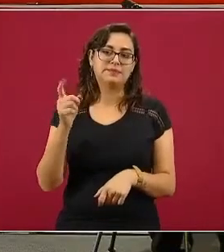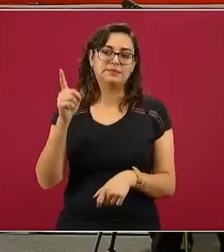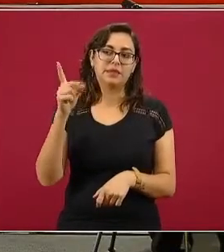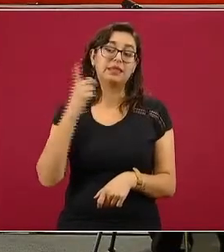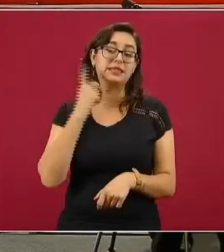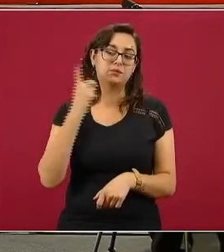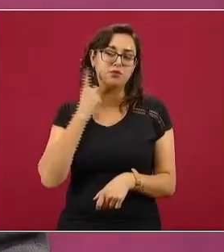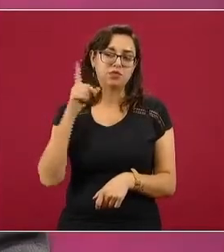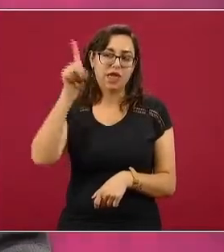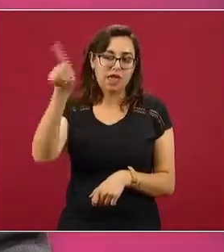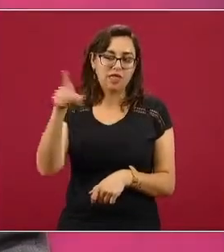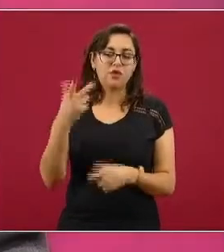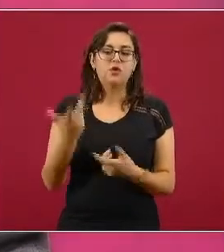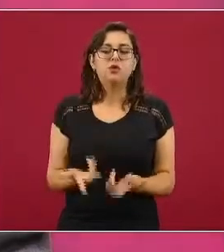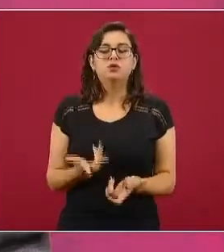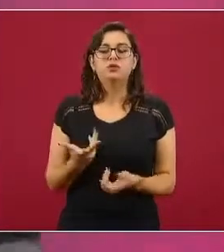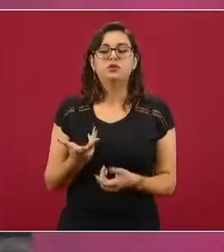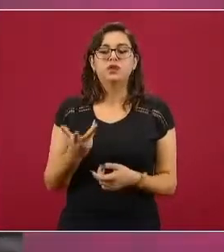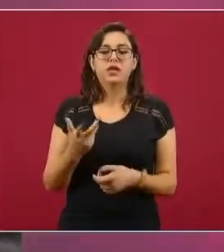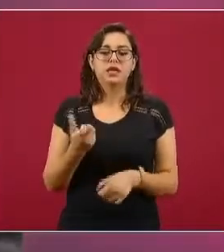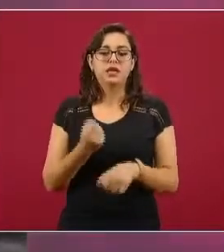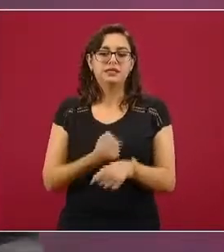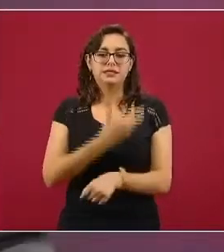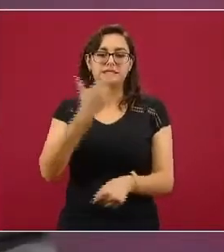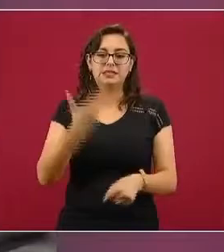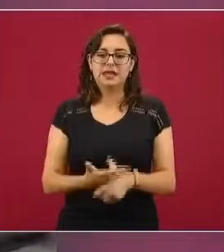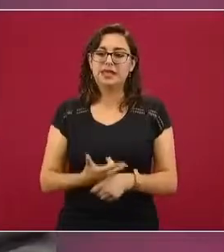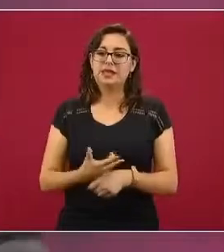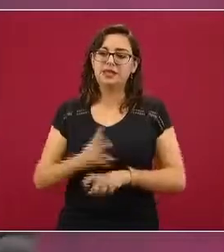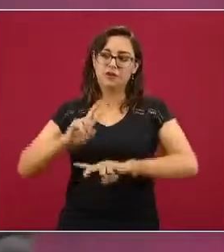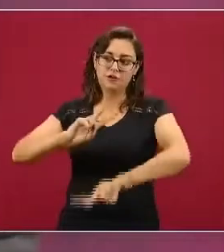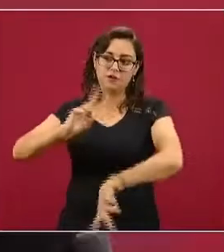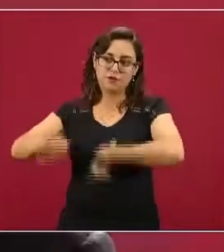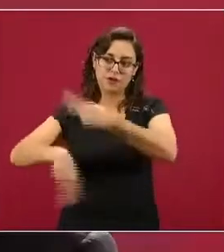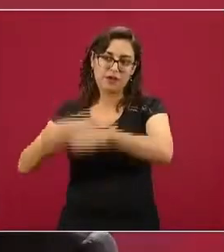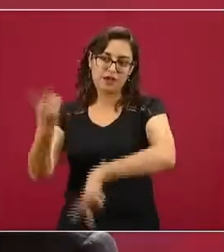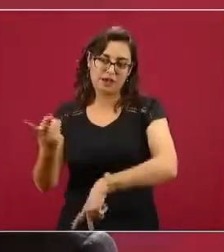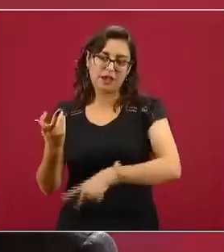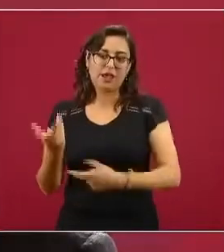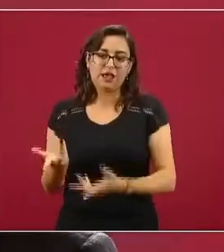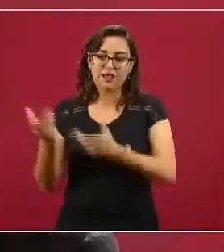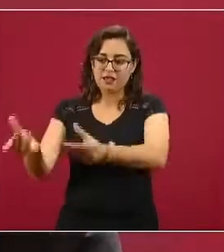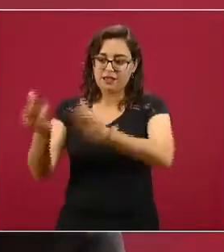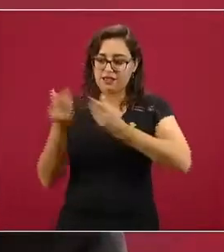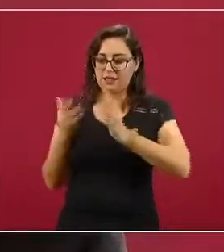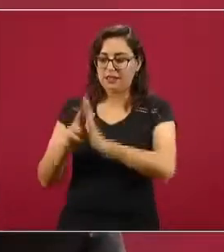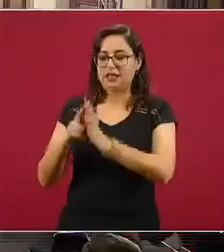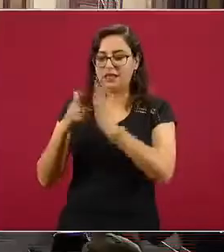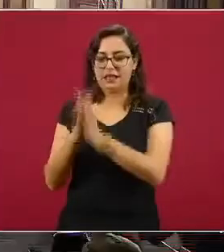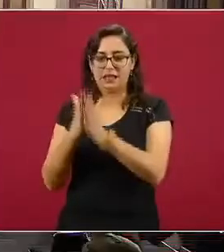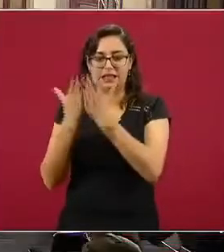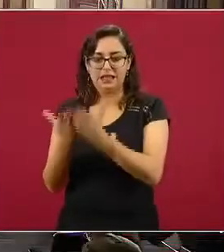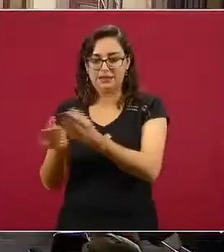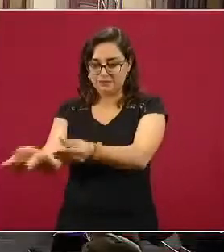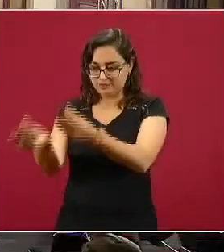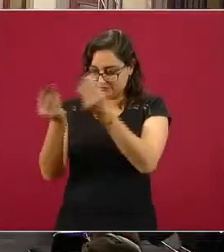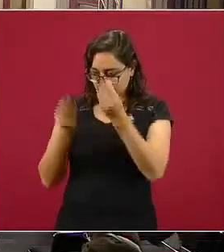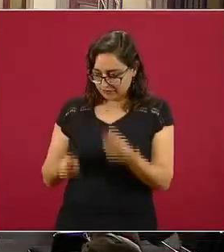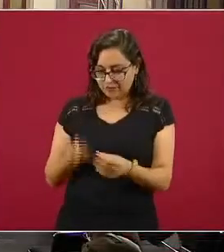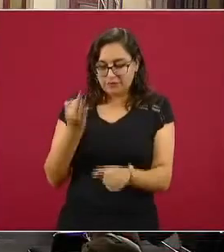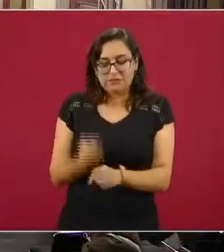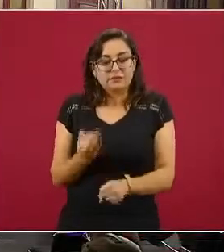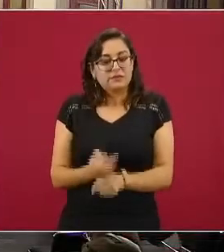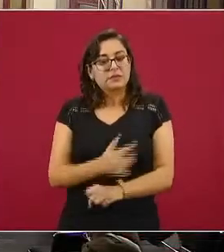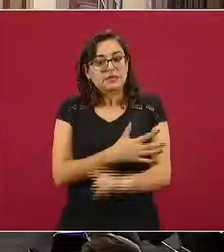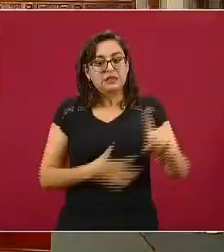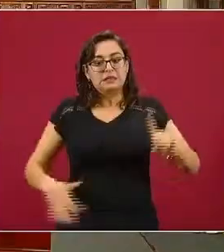el Congreso de la Unión, en la Cámara de Diputados, donde nos regalaron un libro, comentábamos precisamente este punto. En tiempos tan difíciles